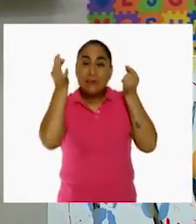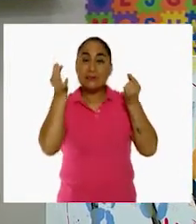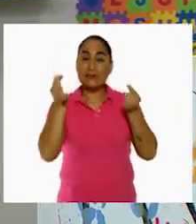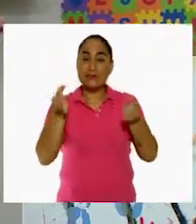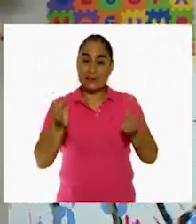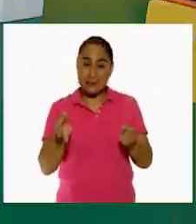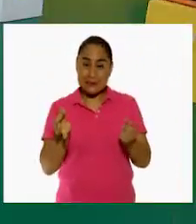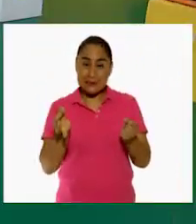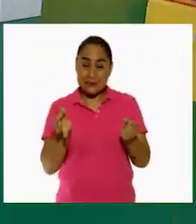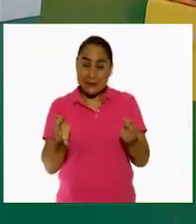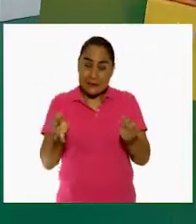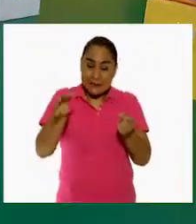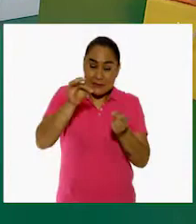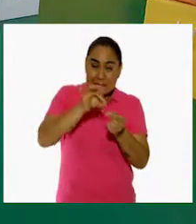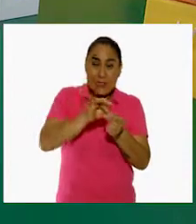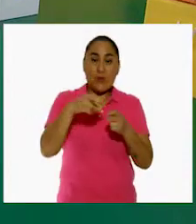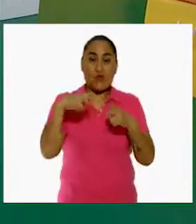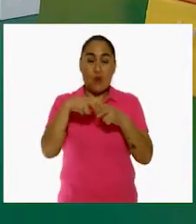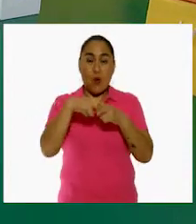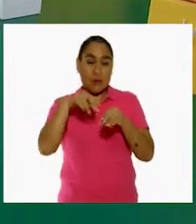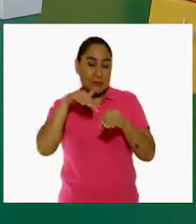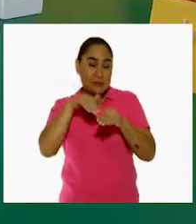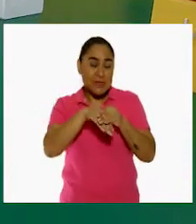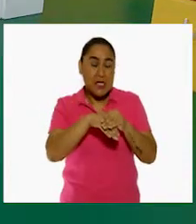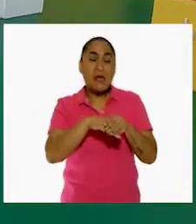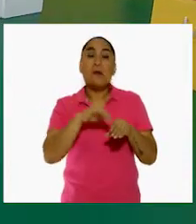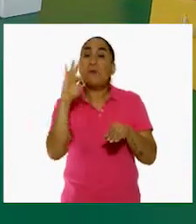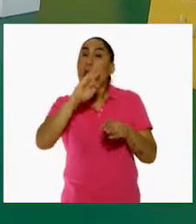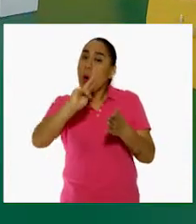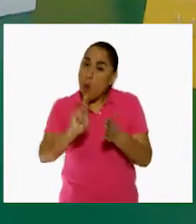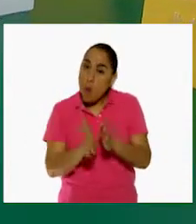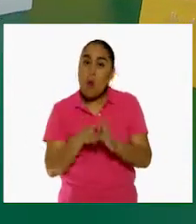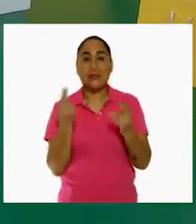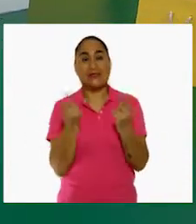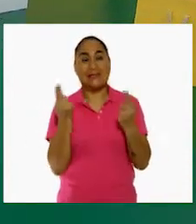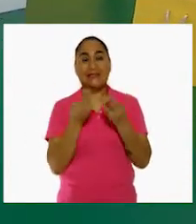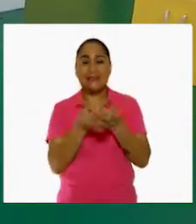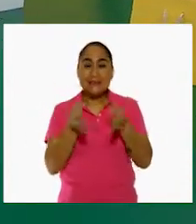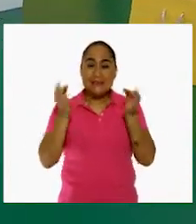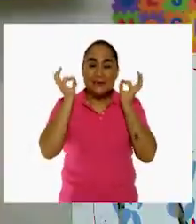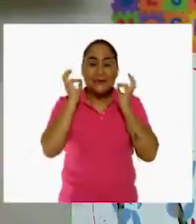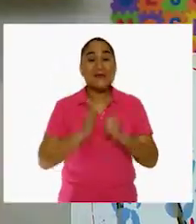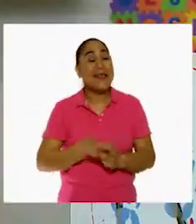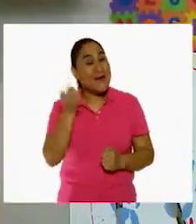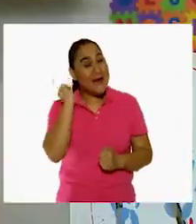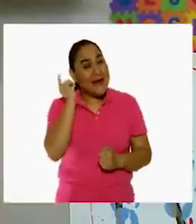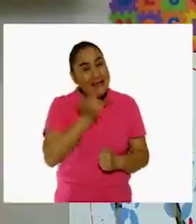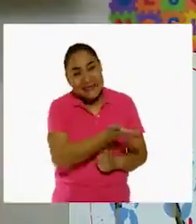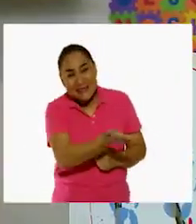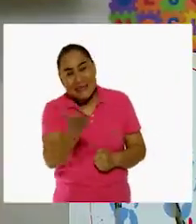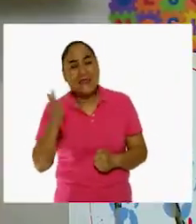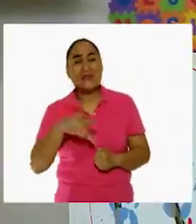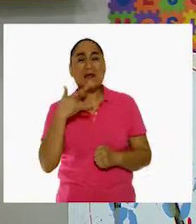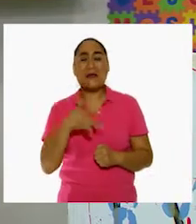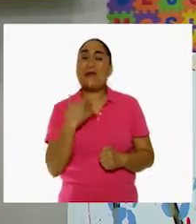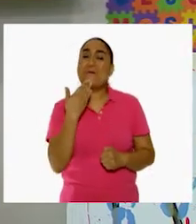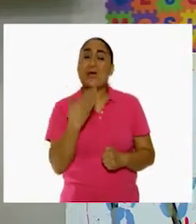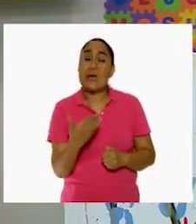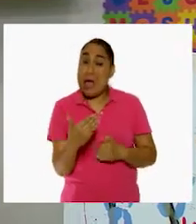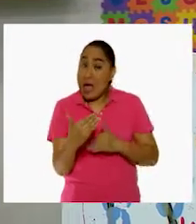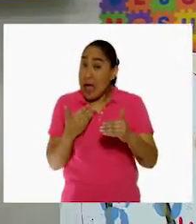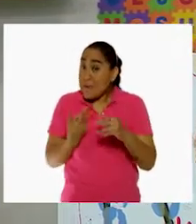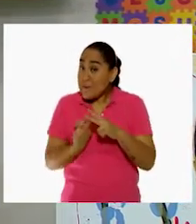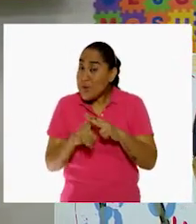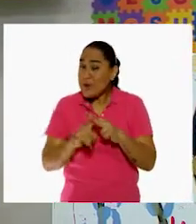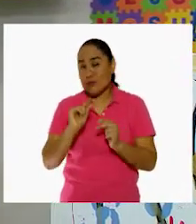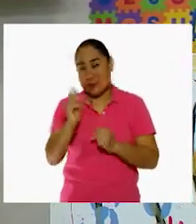de las orillitas y guardarlo en una bolsa para cuando lo volvamos a usar. Espero que se encuentren muy bien y antes de comenzar quiero